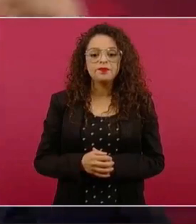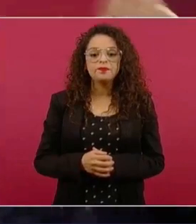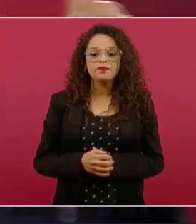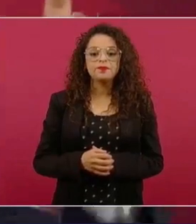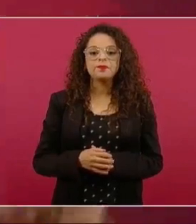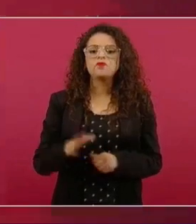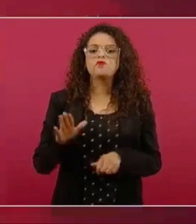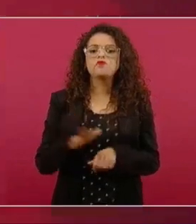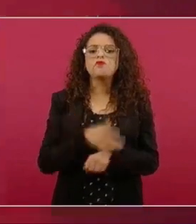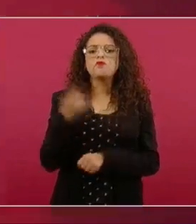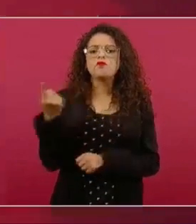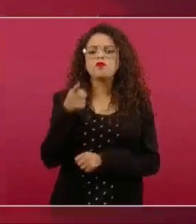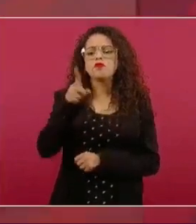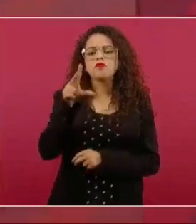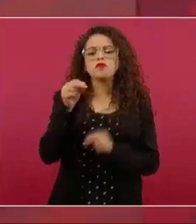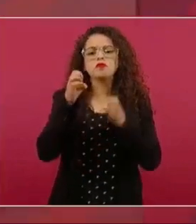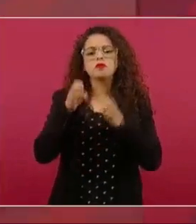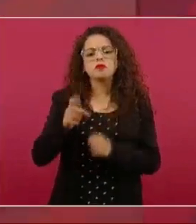en contra